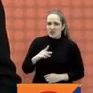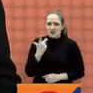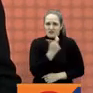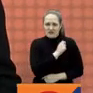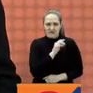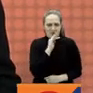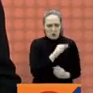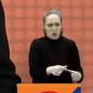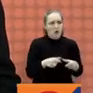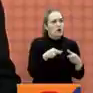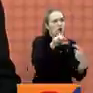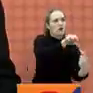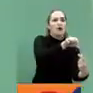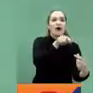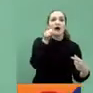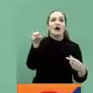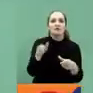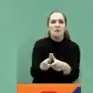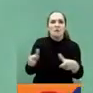Europa Oriental.